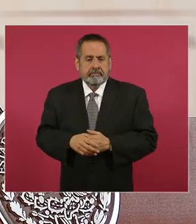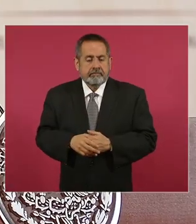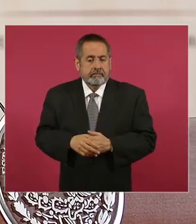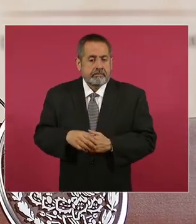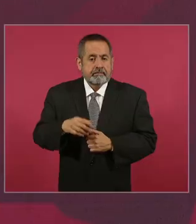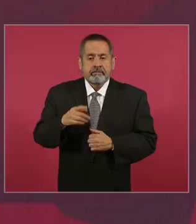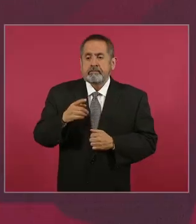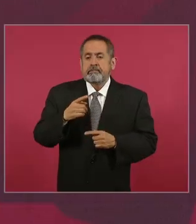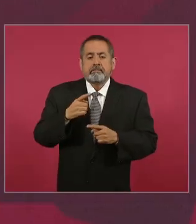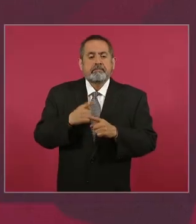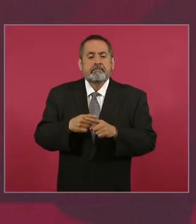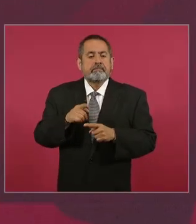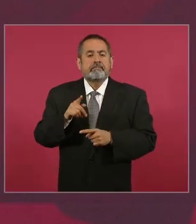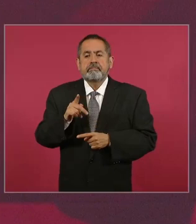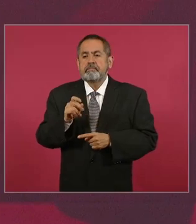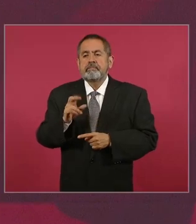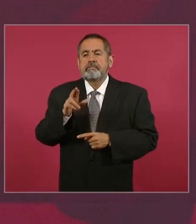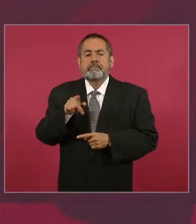situación